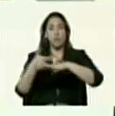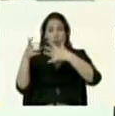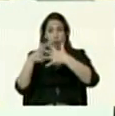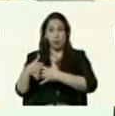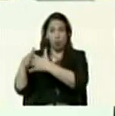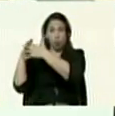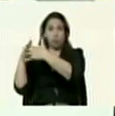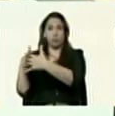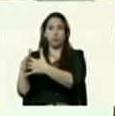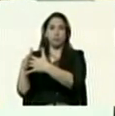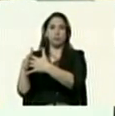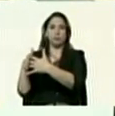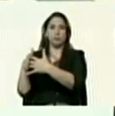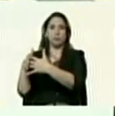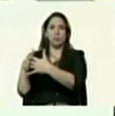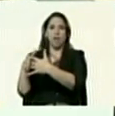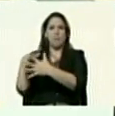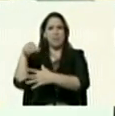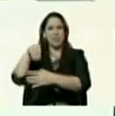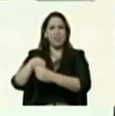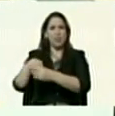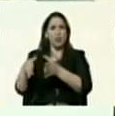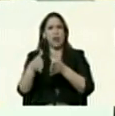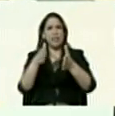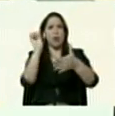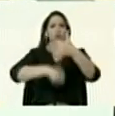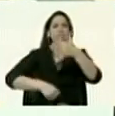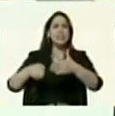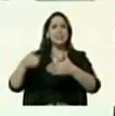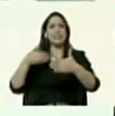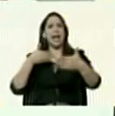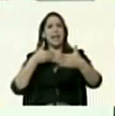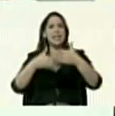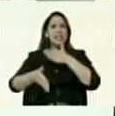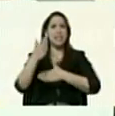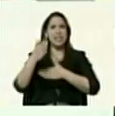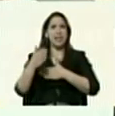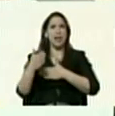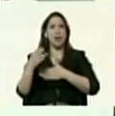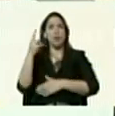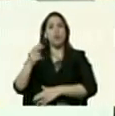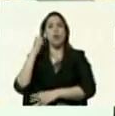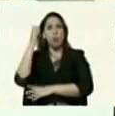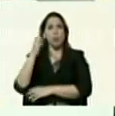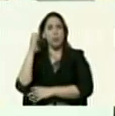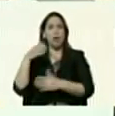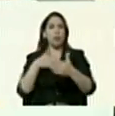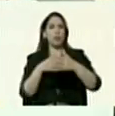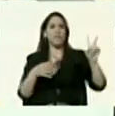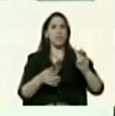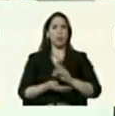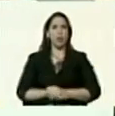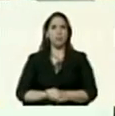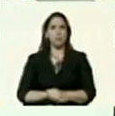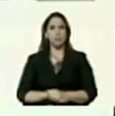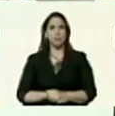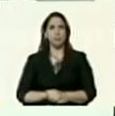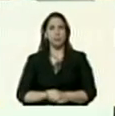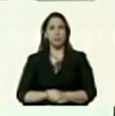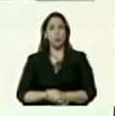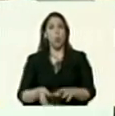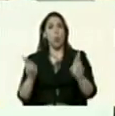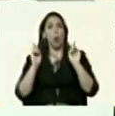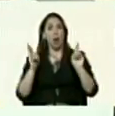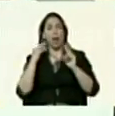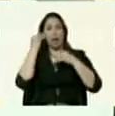Unidos ha metido en un callejón sin salida a la Unión Europea contra Venezuela. Ojalá rectifique.